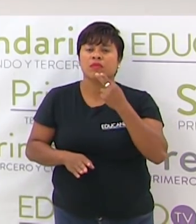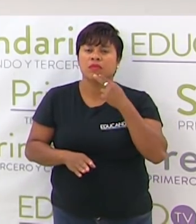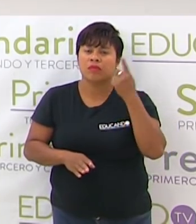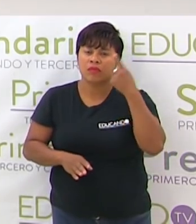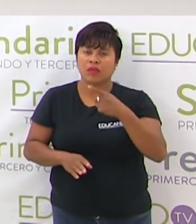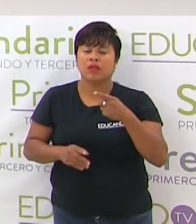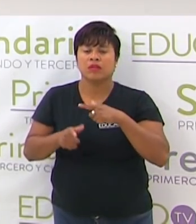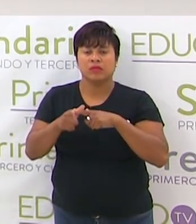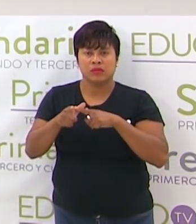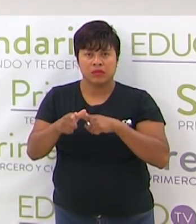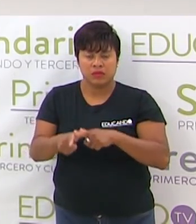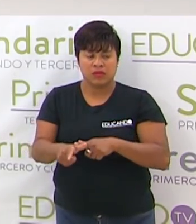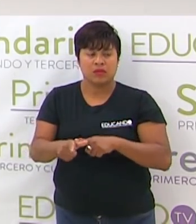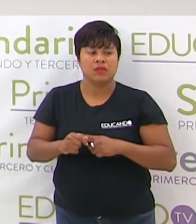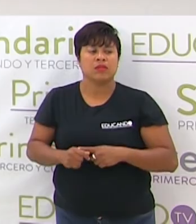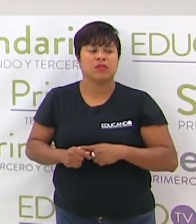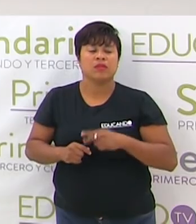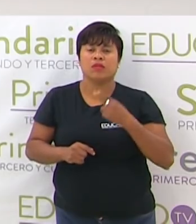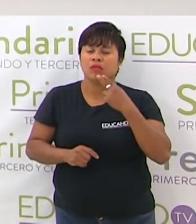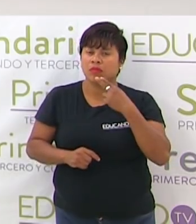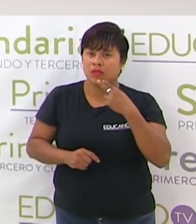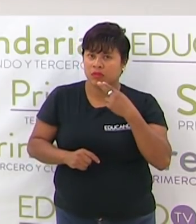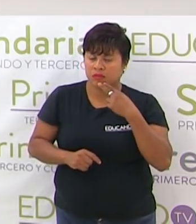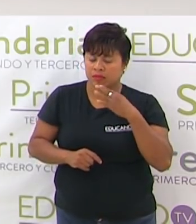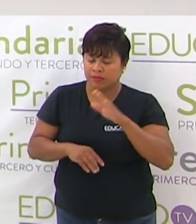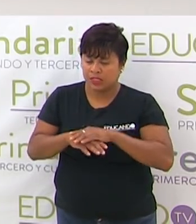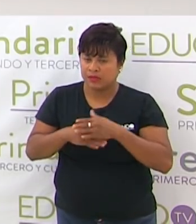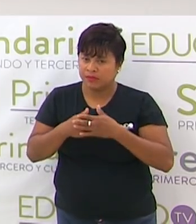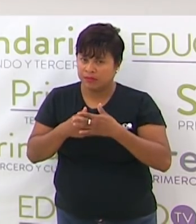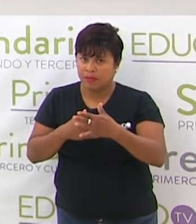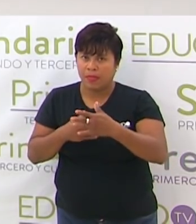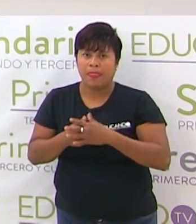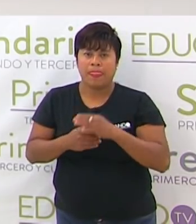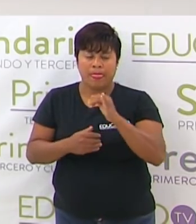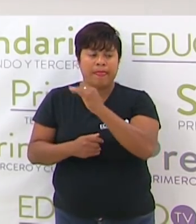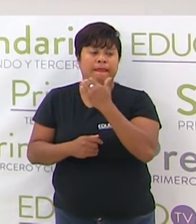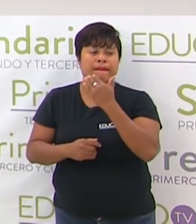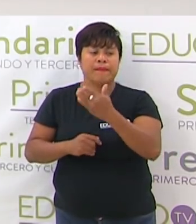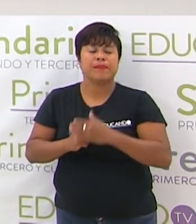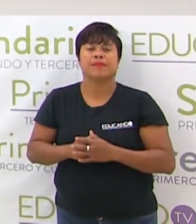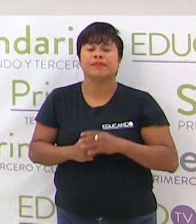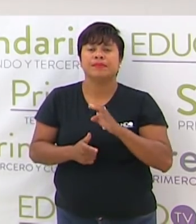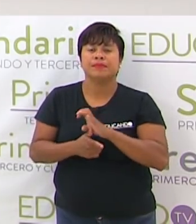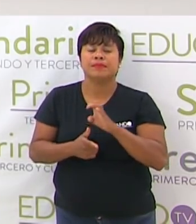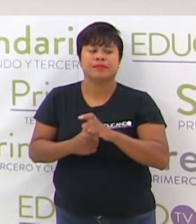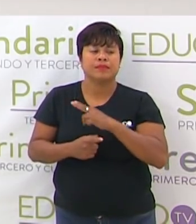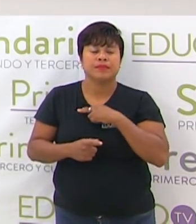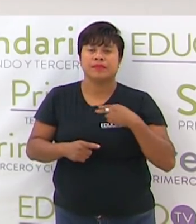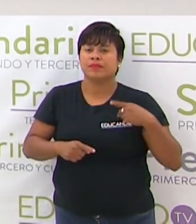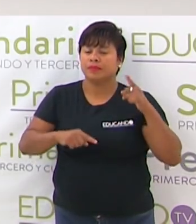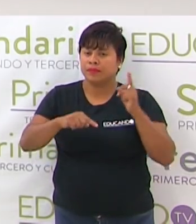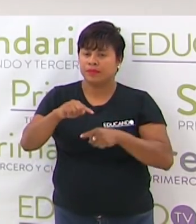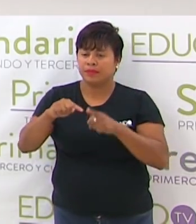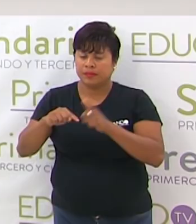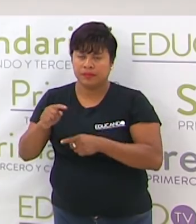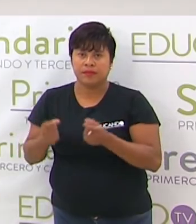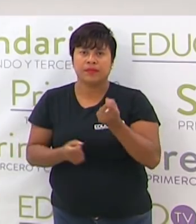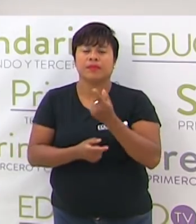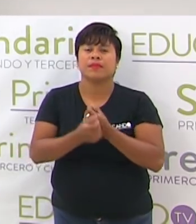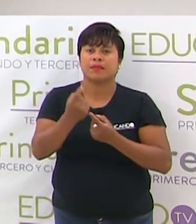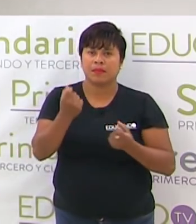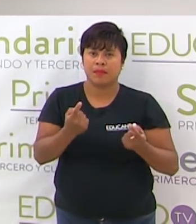para seguirlos utilizando más adelante, ¿sí? Bien, entonces vamos a quitar aquí algunas